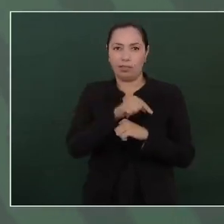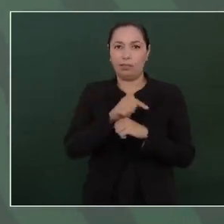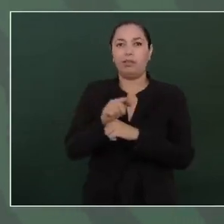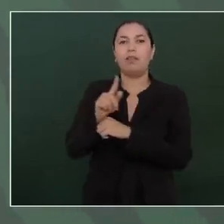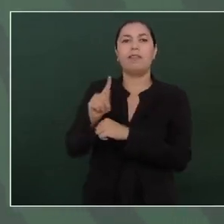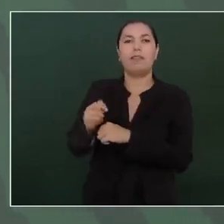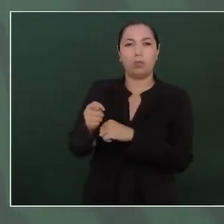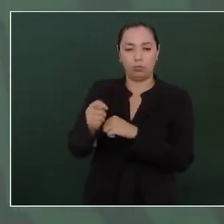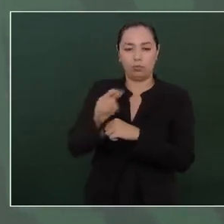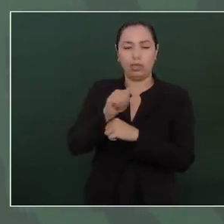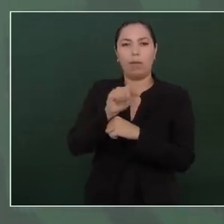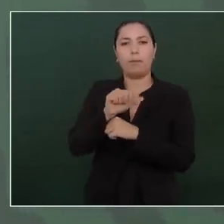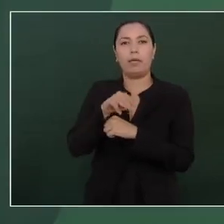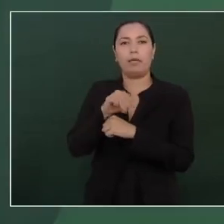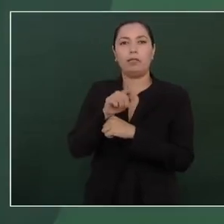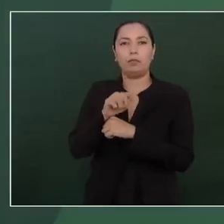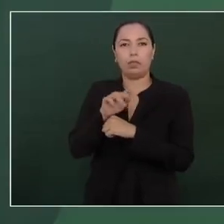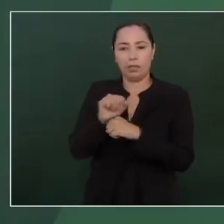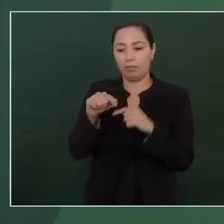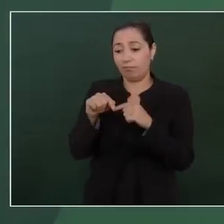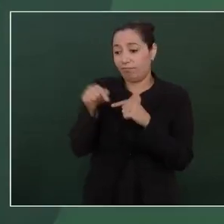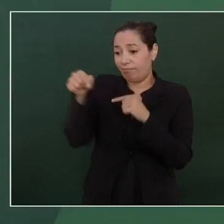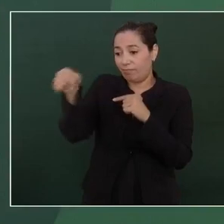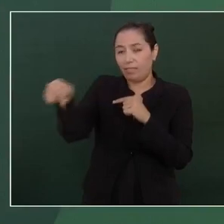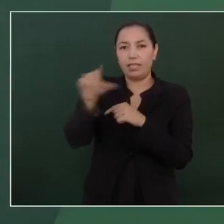Canelas. Muy bien.